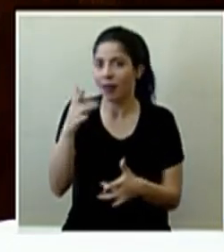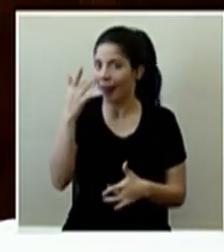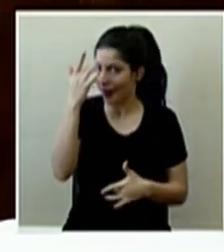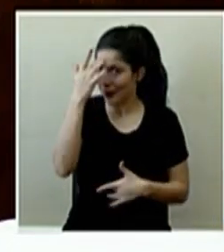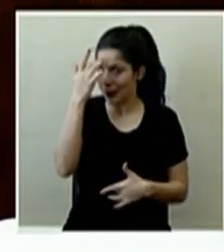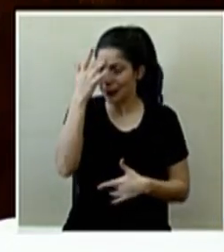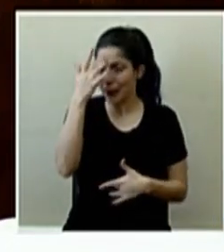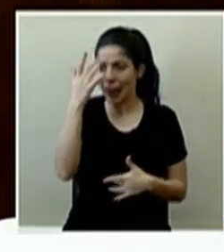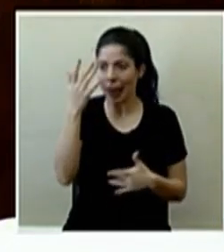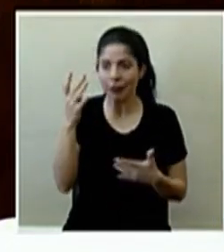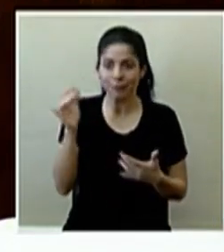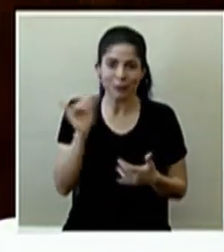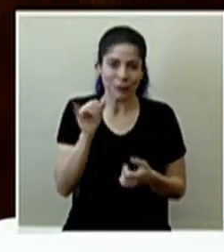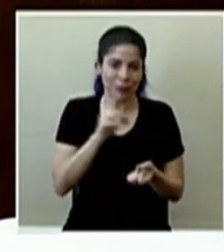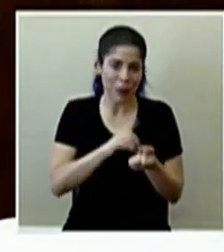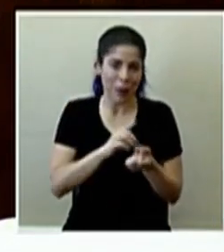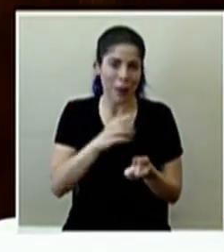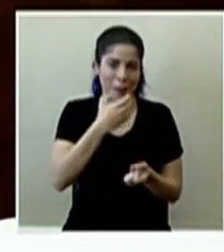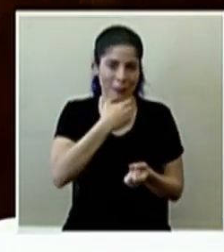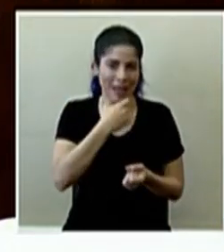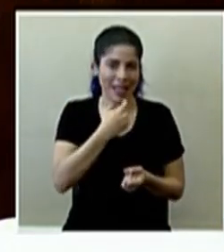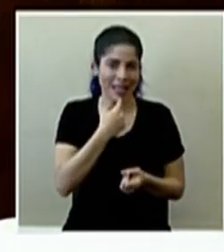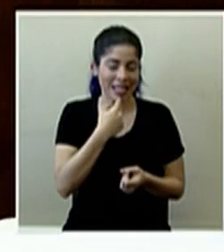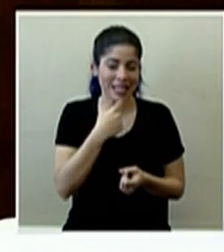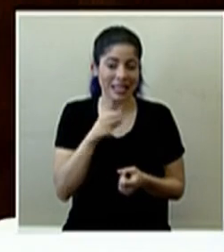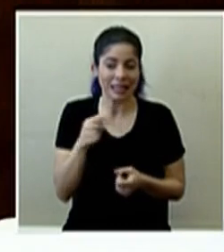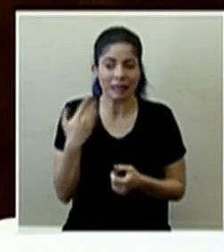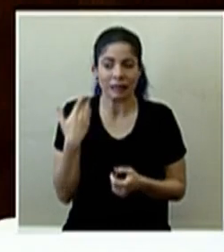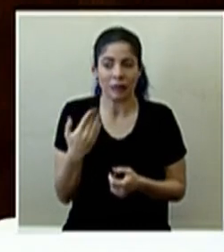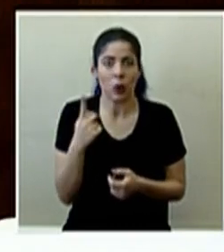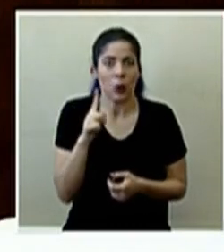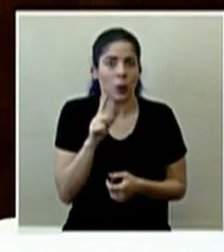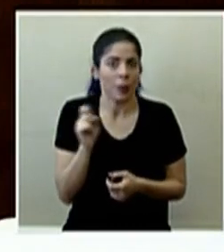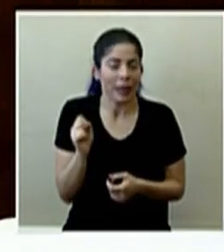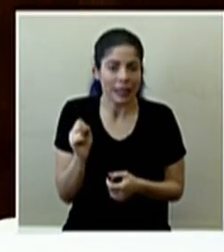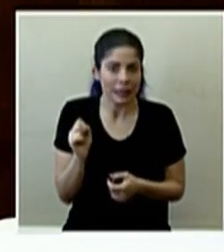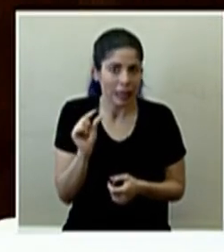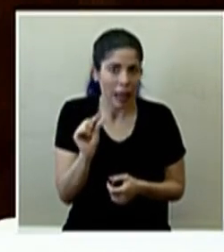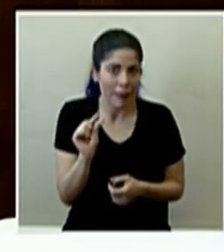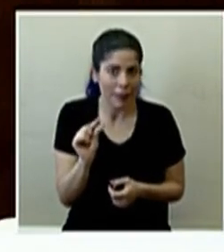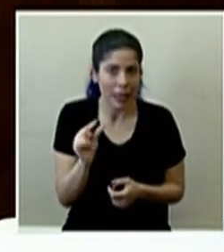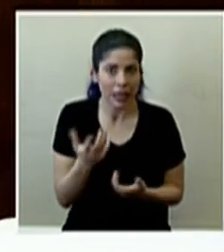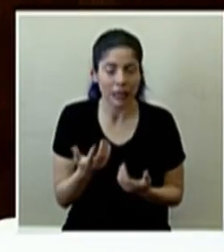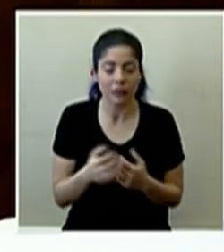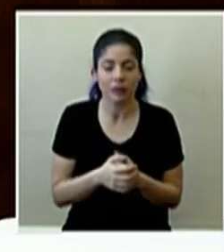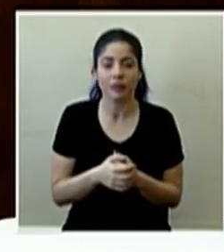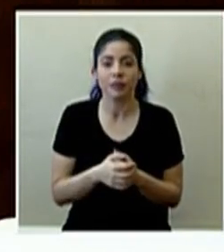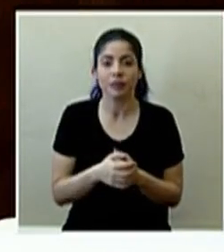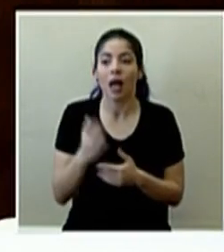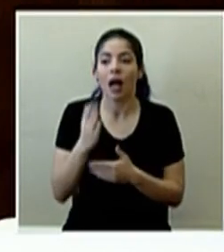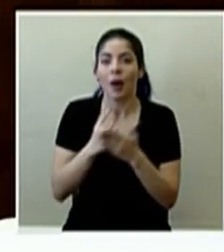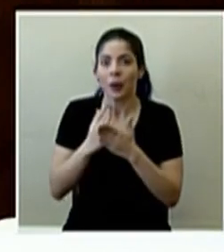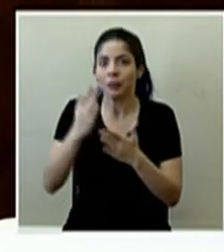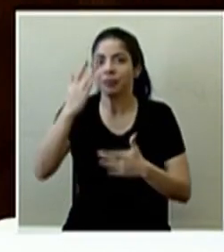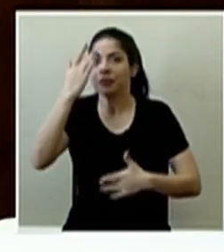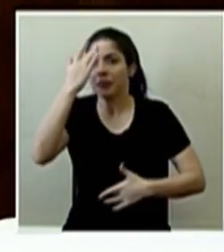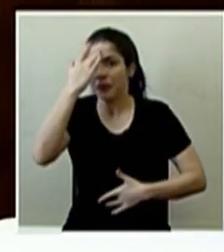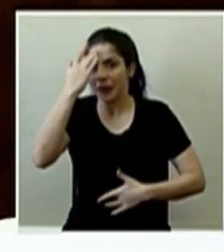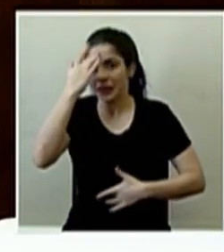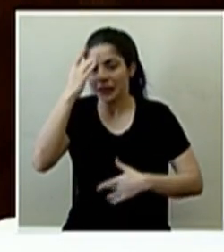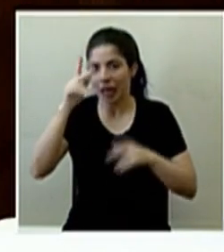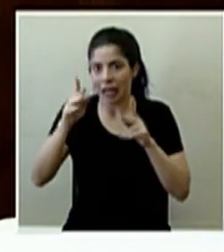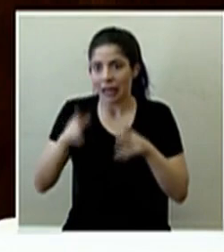prácticamente, pues como decía el doctor Macaya ahora, lleva apenas un mes y que tenemos, por ejemplo, pacientes que han